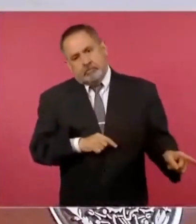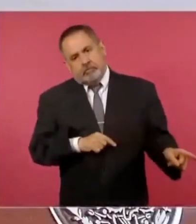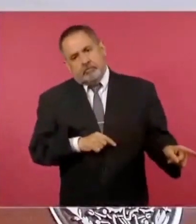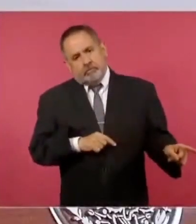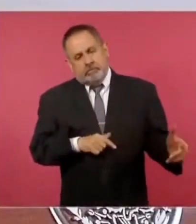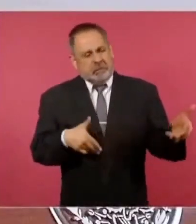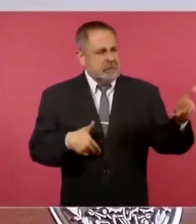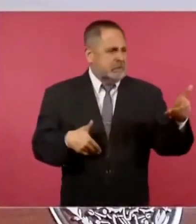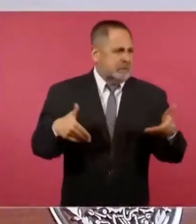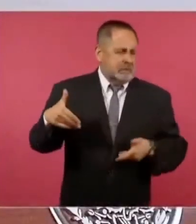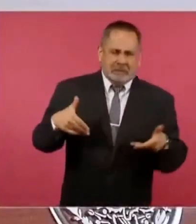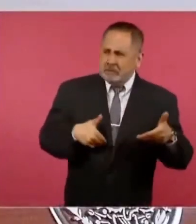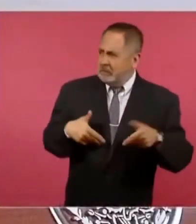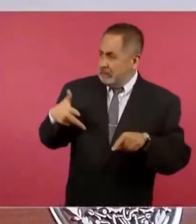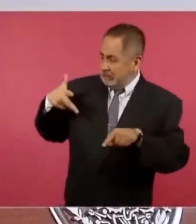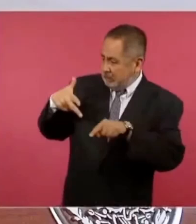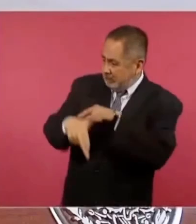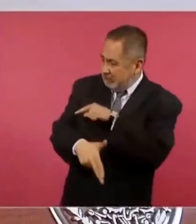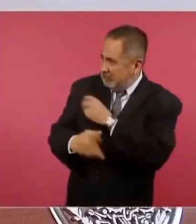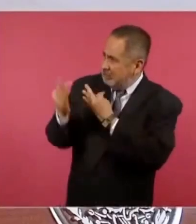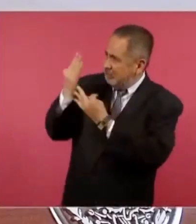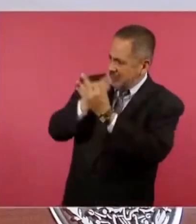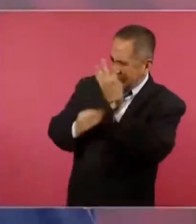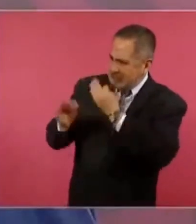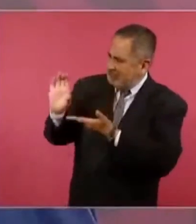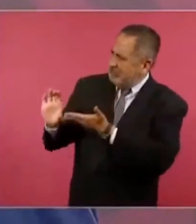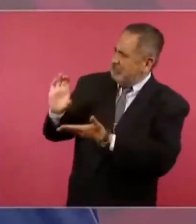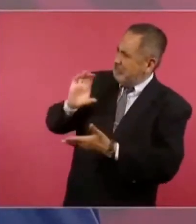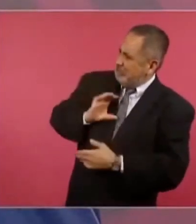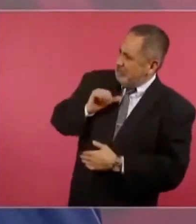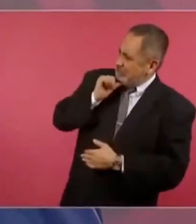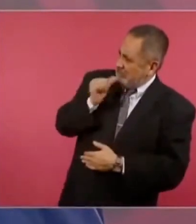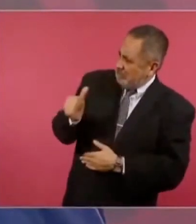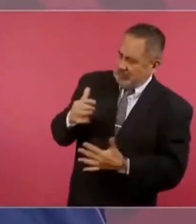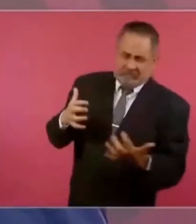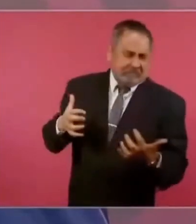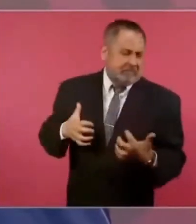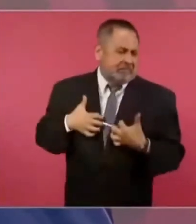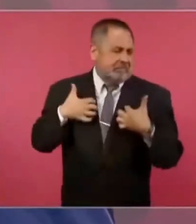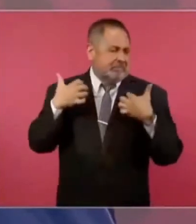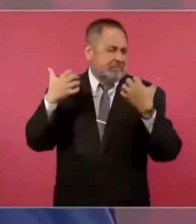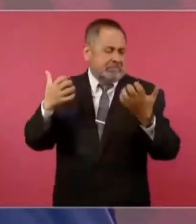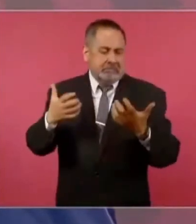les molesta muchísimo, el que no haya